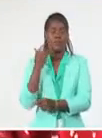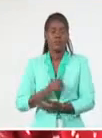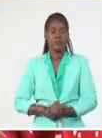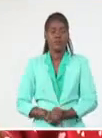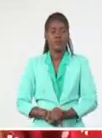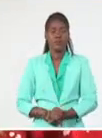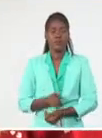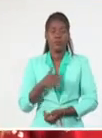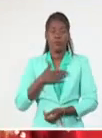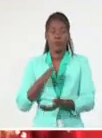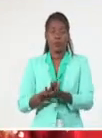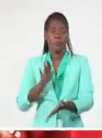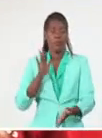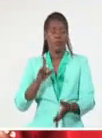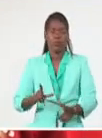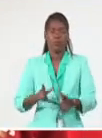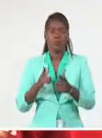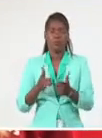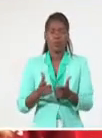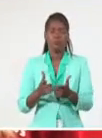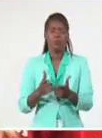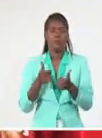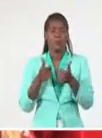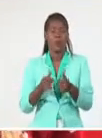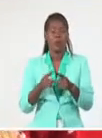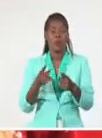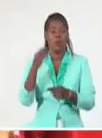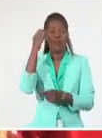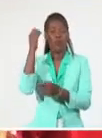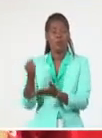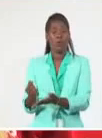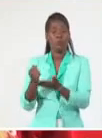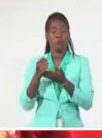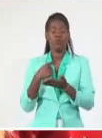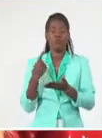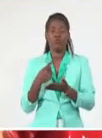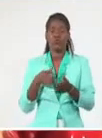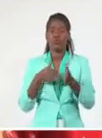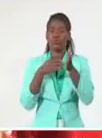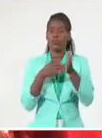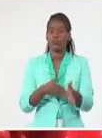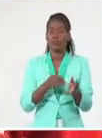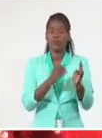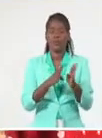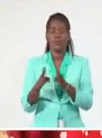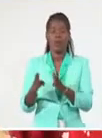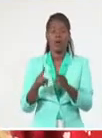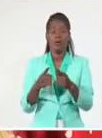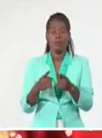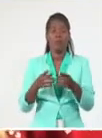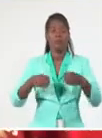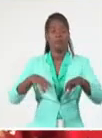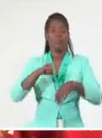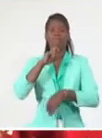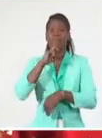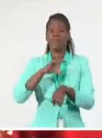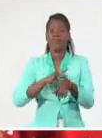compromiso significa entrega para el medio de tantas dificultades